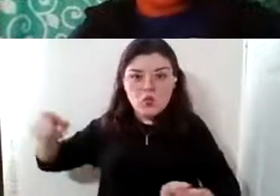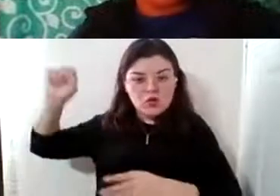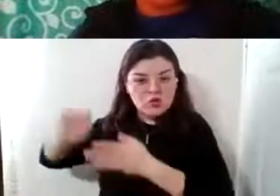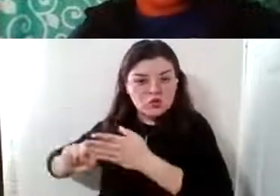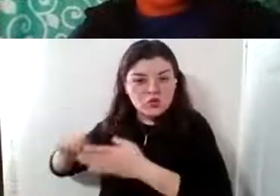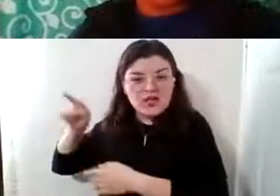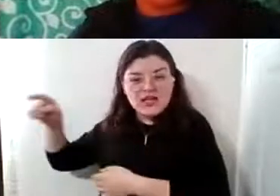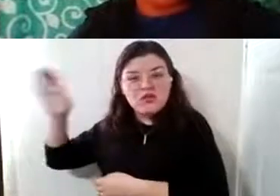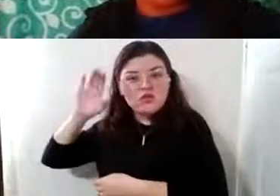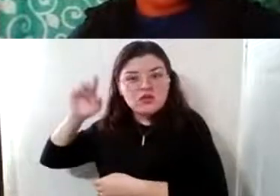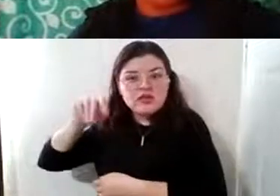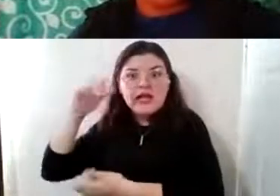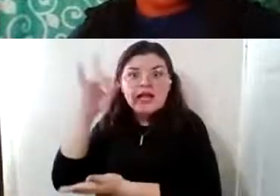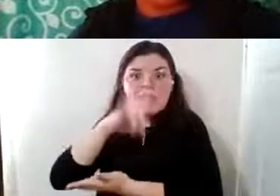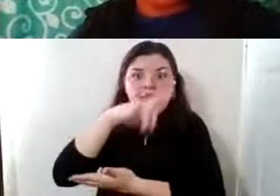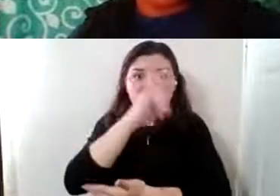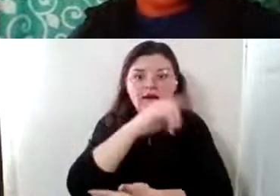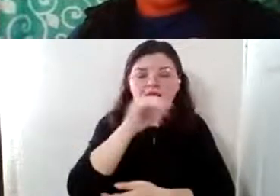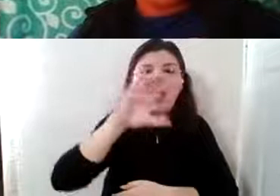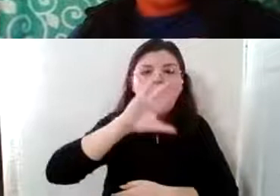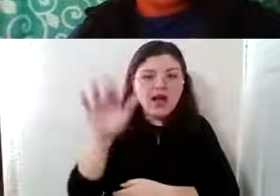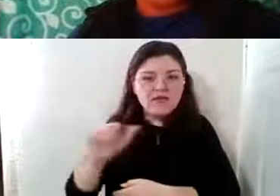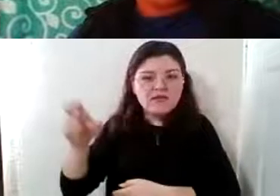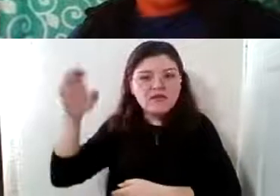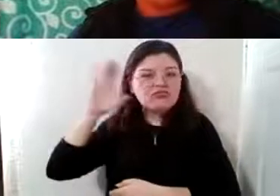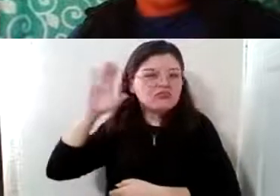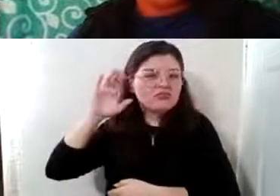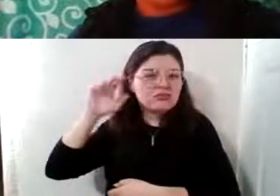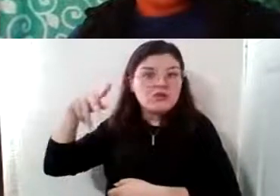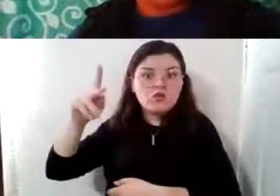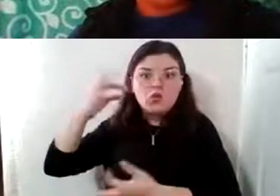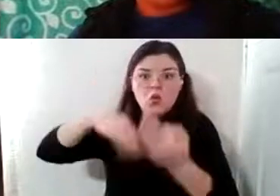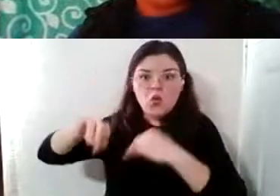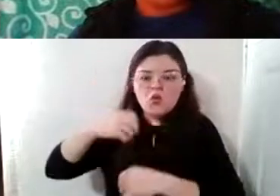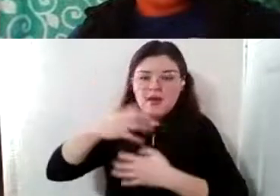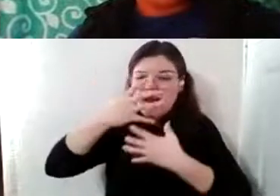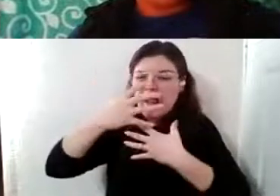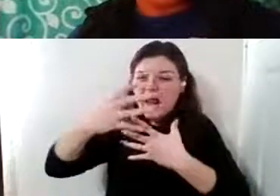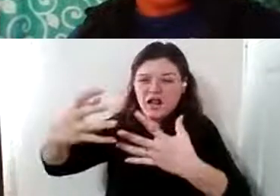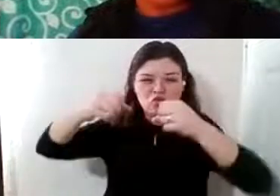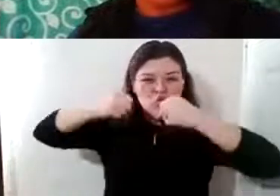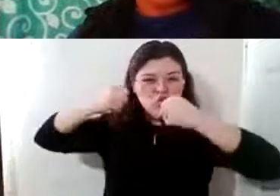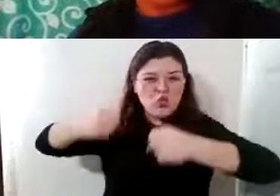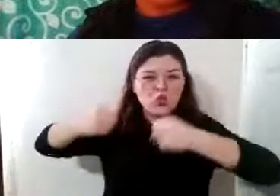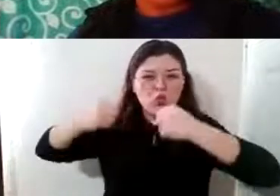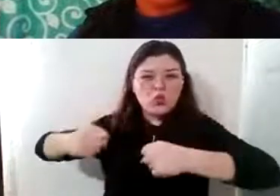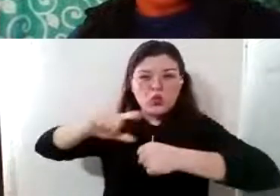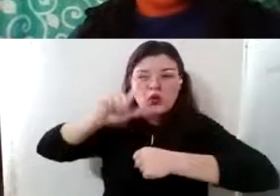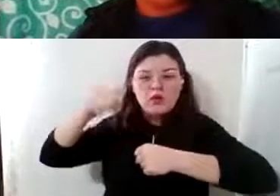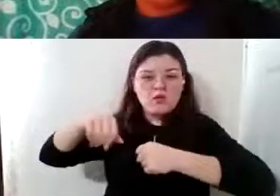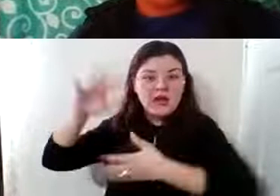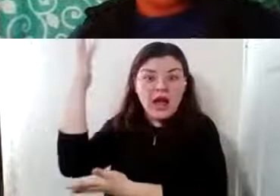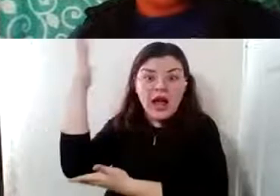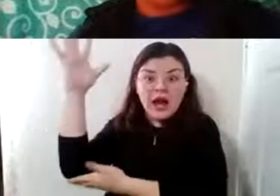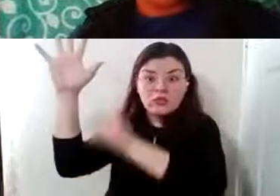África, y entonces toda ella se convierte en el grito y siente cómo tiemblan las hojas de los árboles